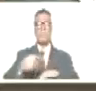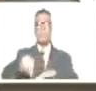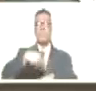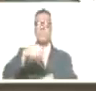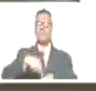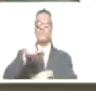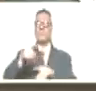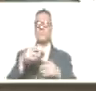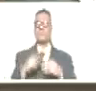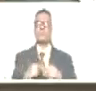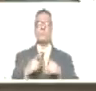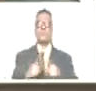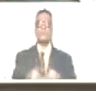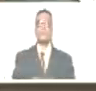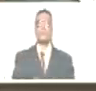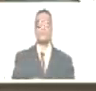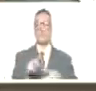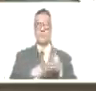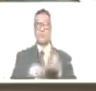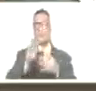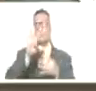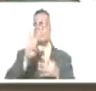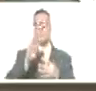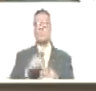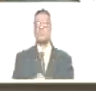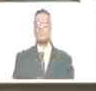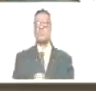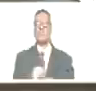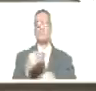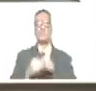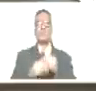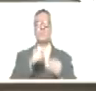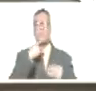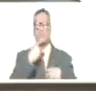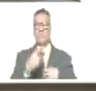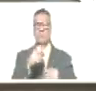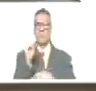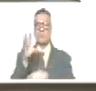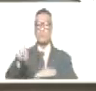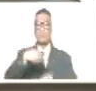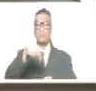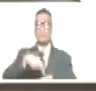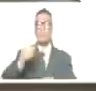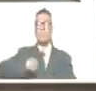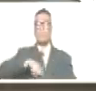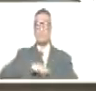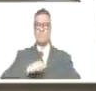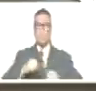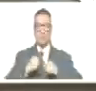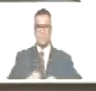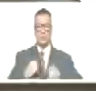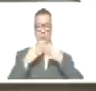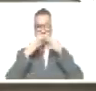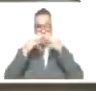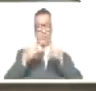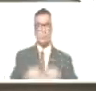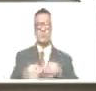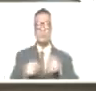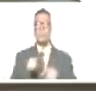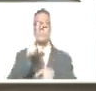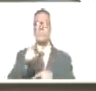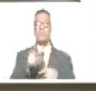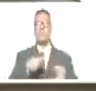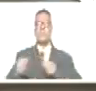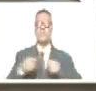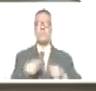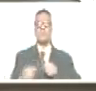materia. Cuarto, expresar desde esta Asamblea Nacional nuestra firme convicción que estas acciones del